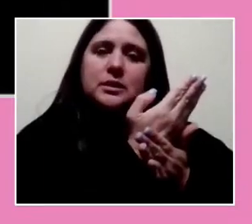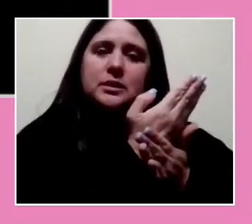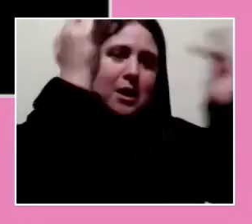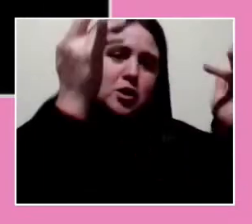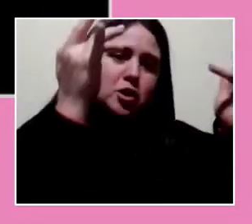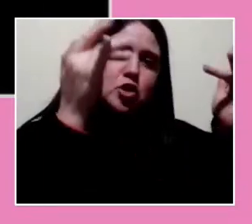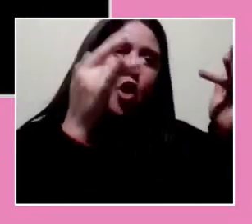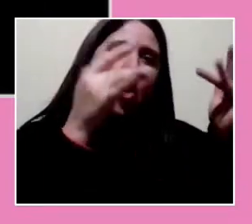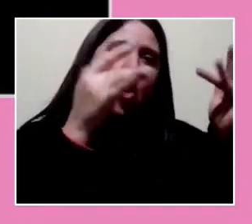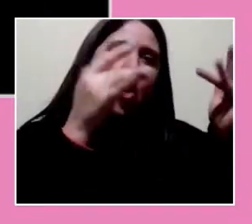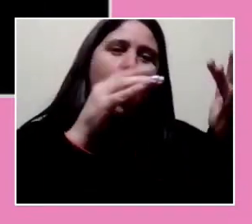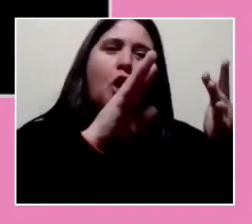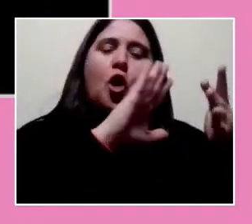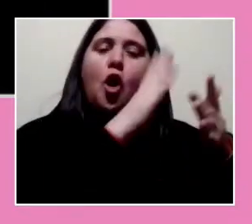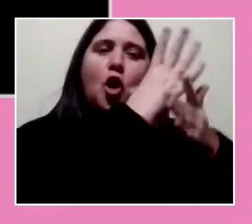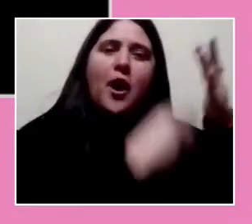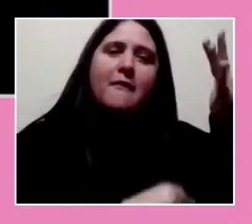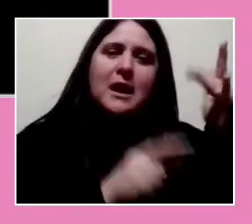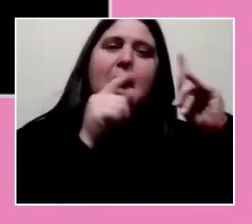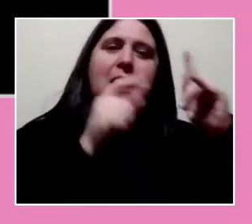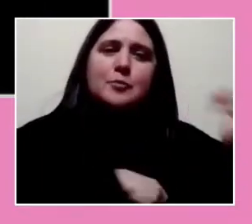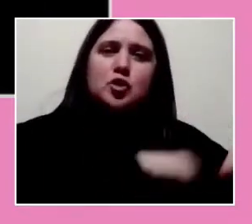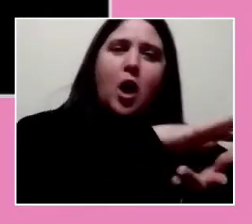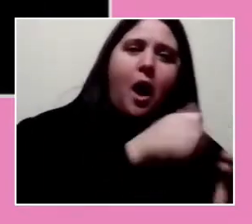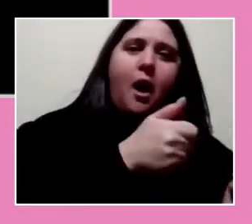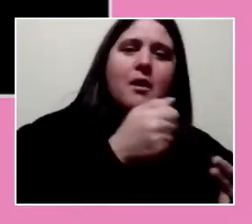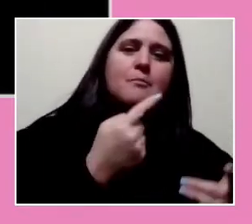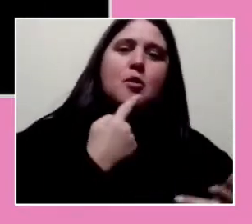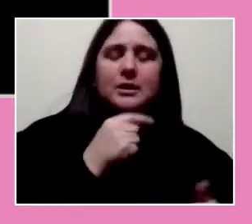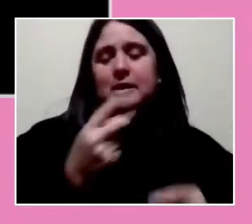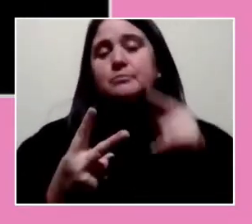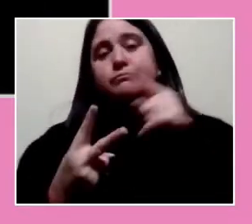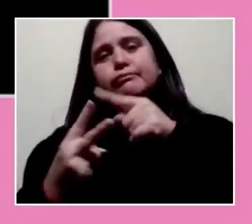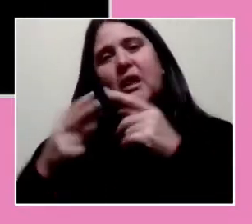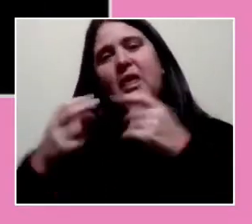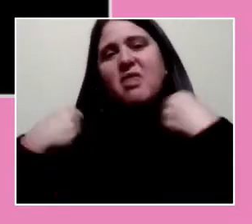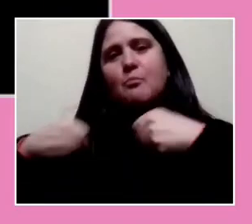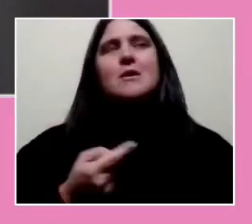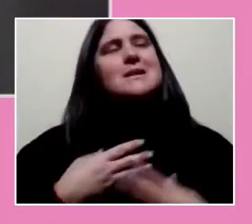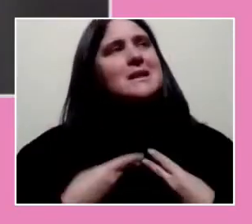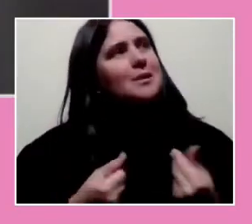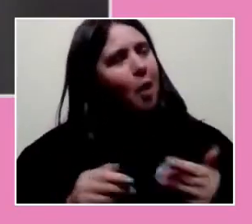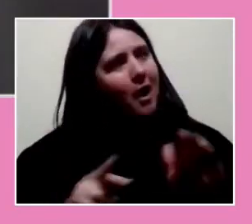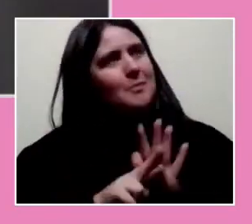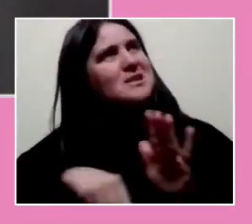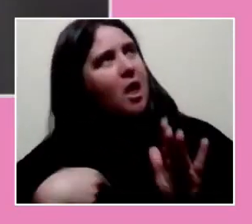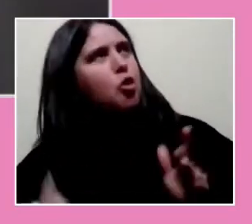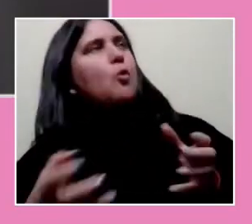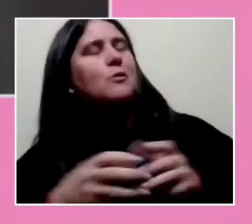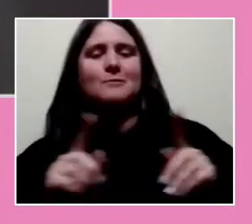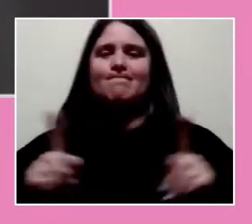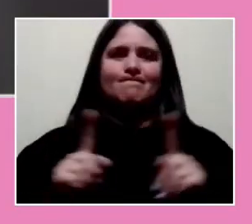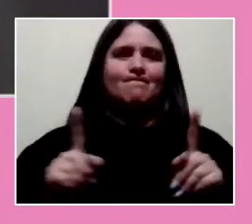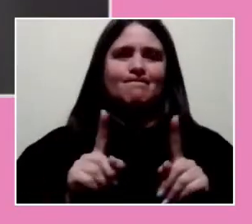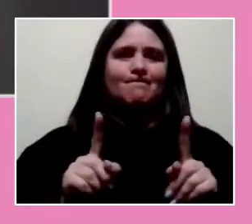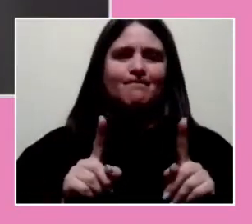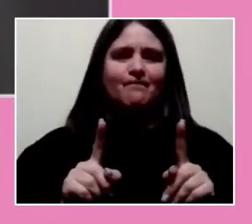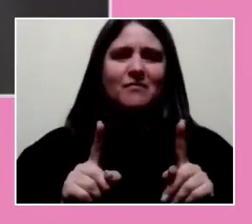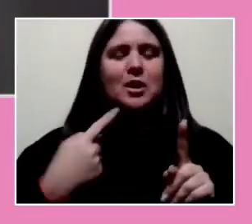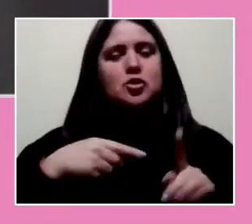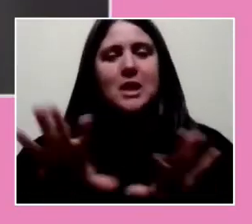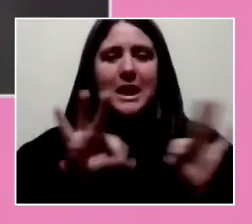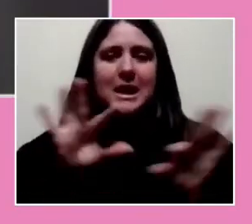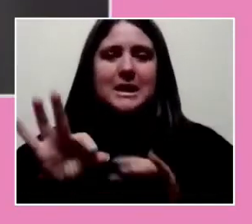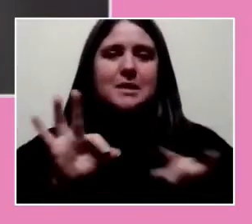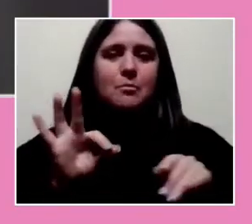sobre geografía y sociopolítica. Y Alaska es más desde deporte y esas cosas. Y nosotros elegimos